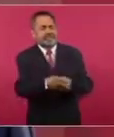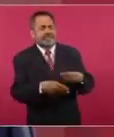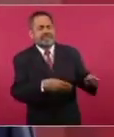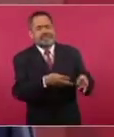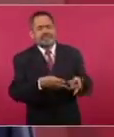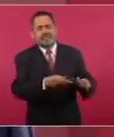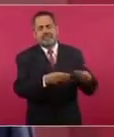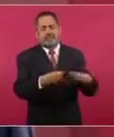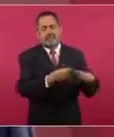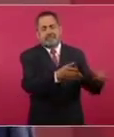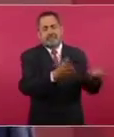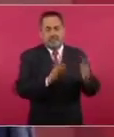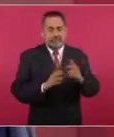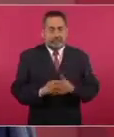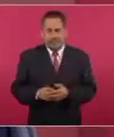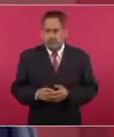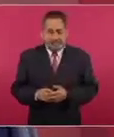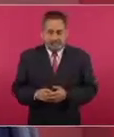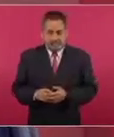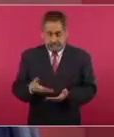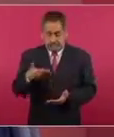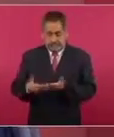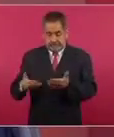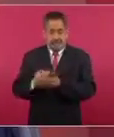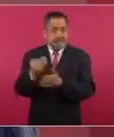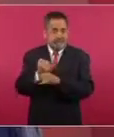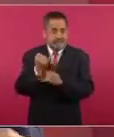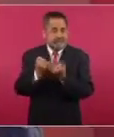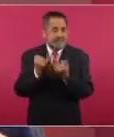este es el derroche de las concesiones